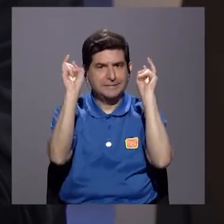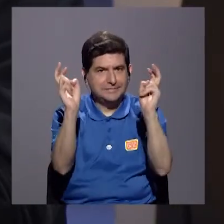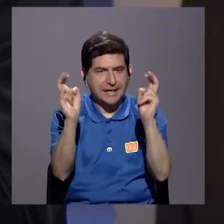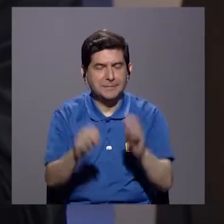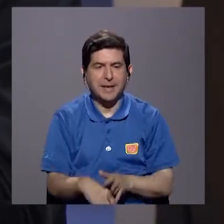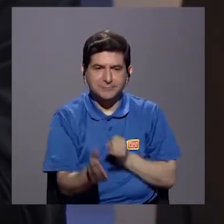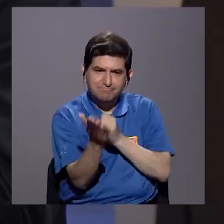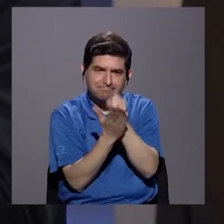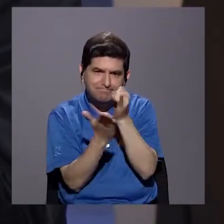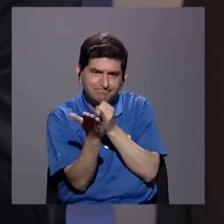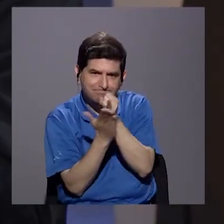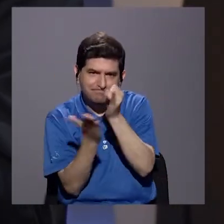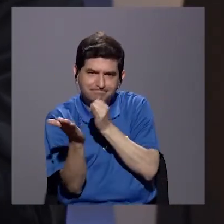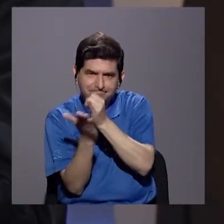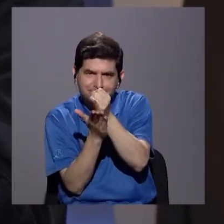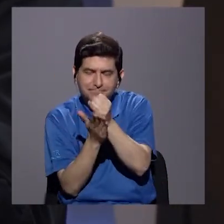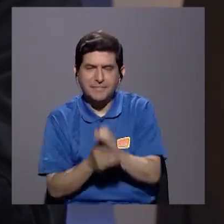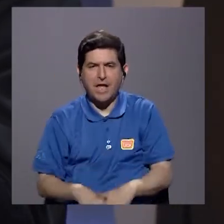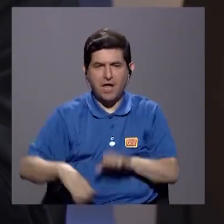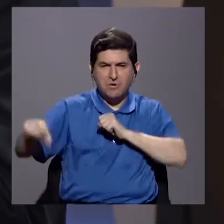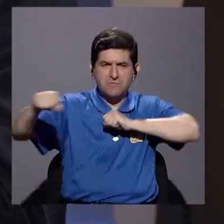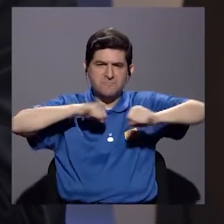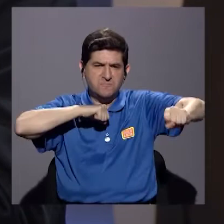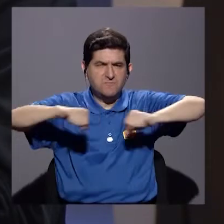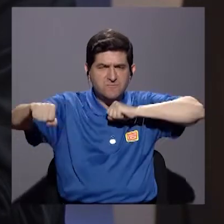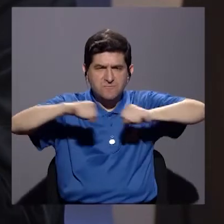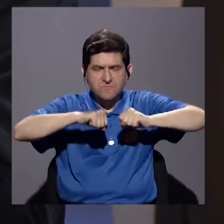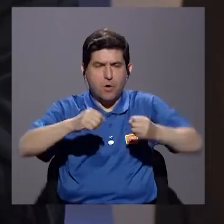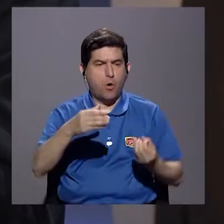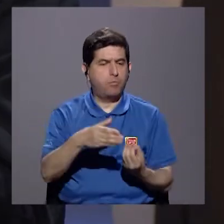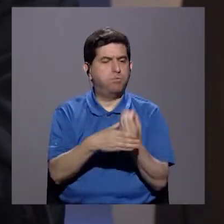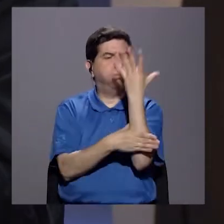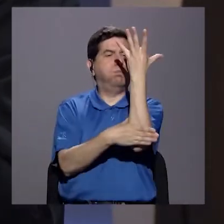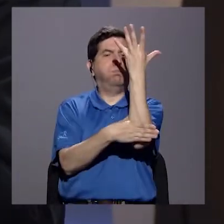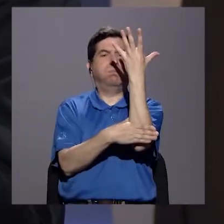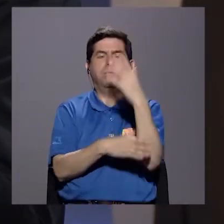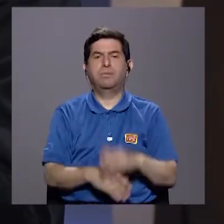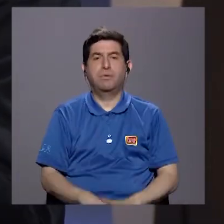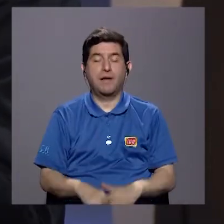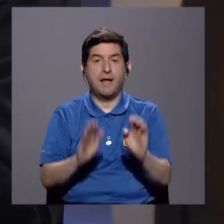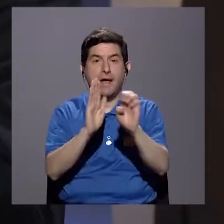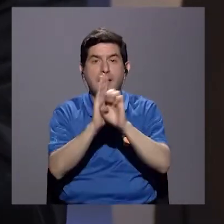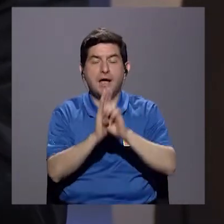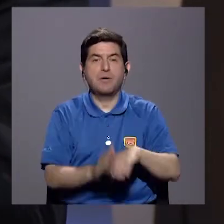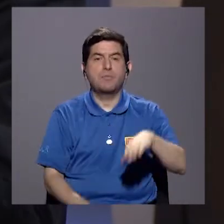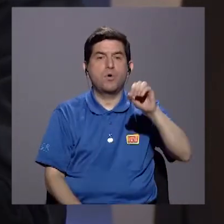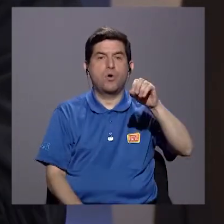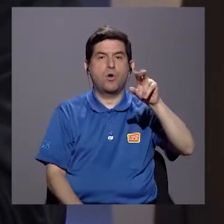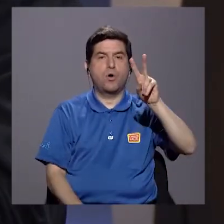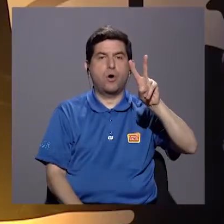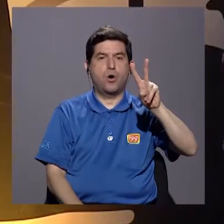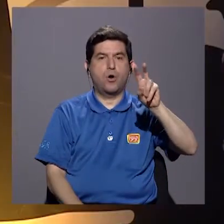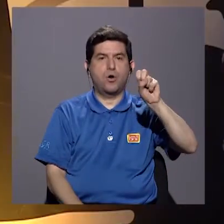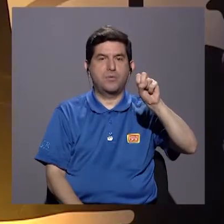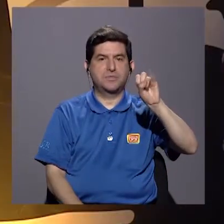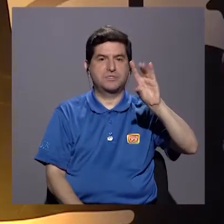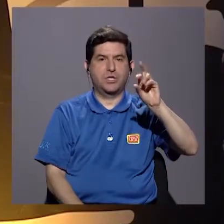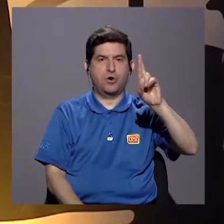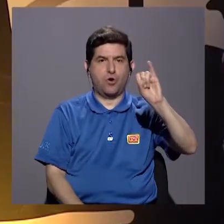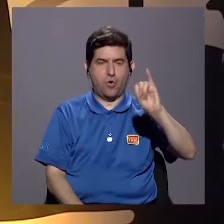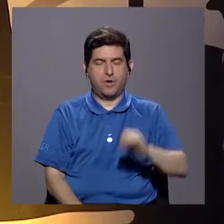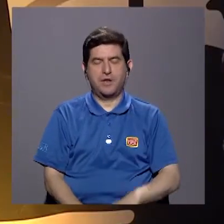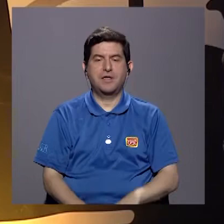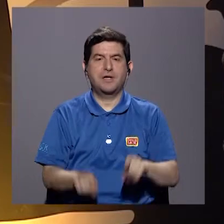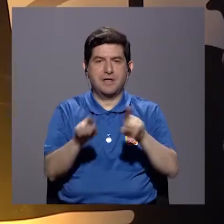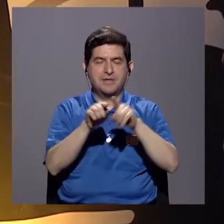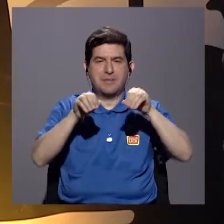de investigación en terremotos y volcanes, como lo es el OPSICORI en la Universidad Nacional y la Red